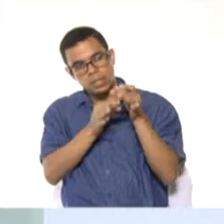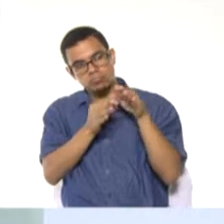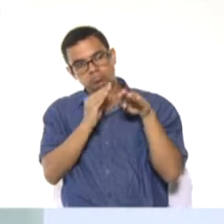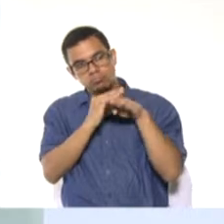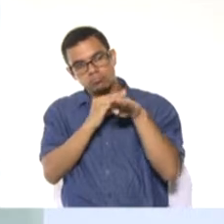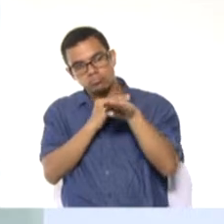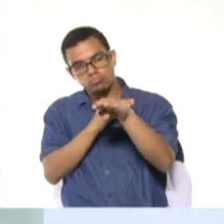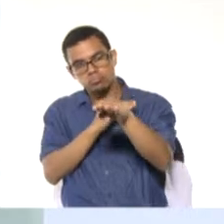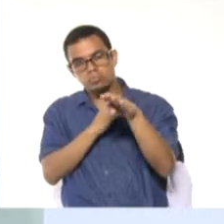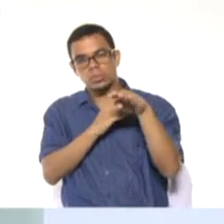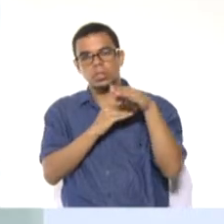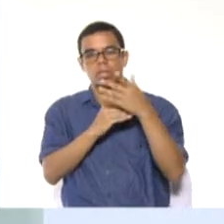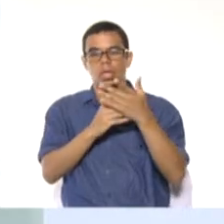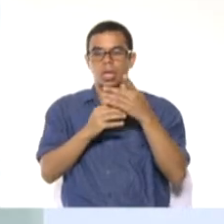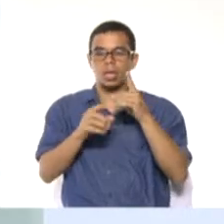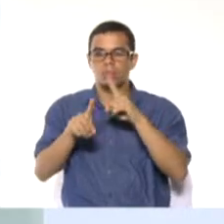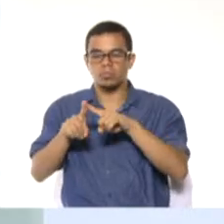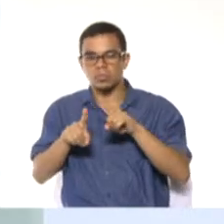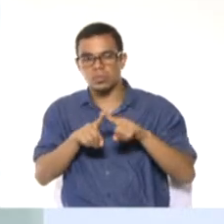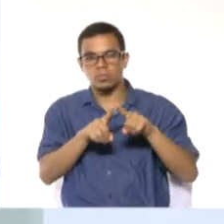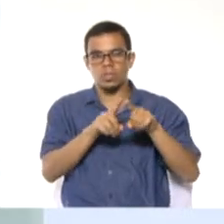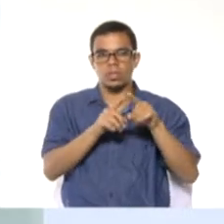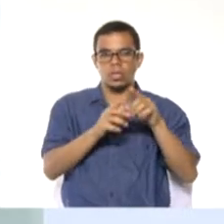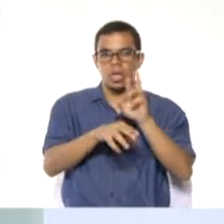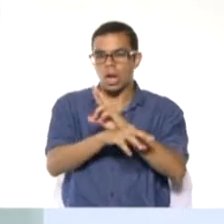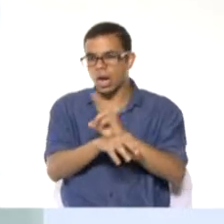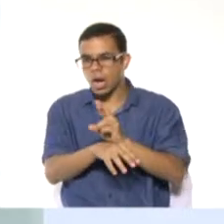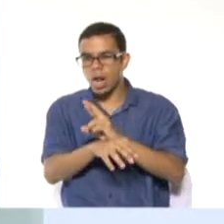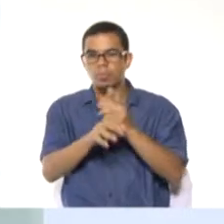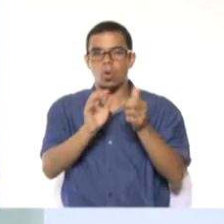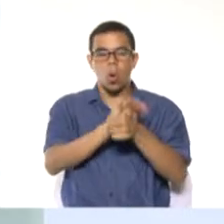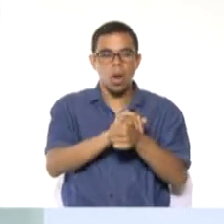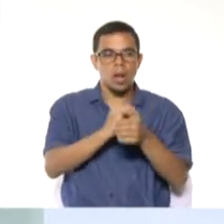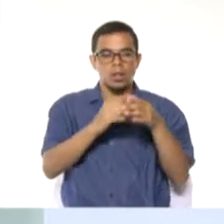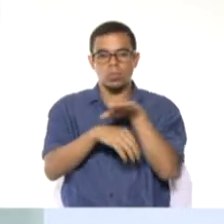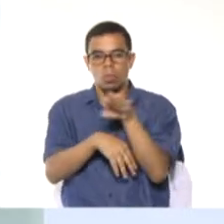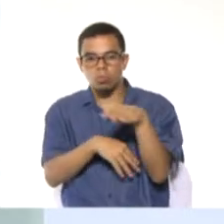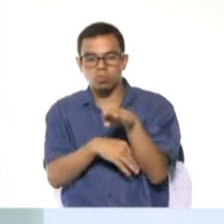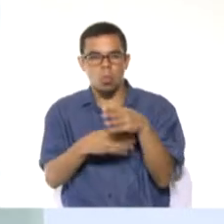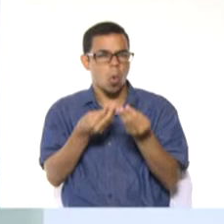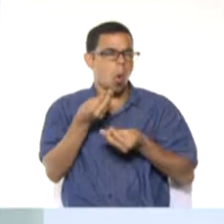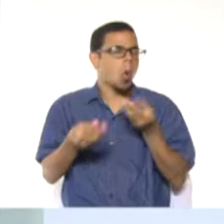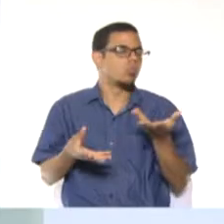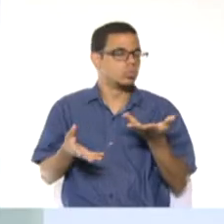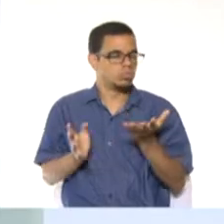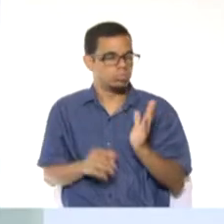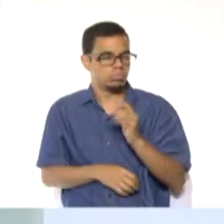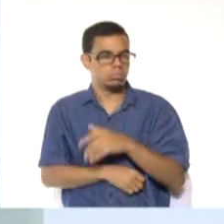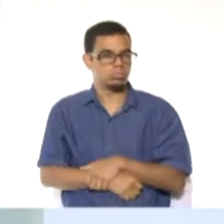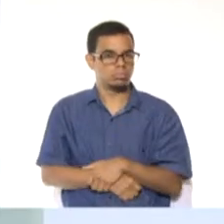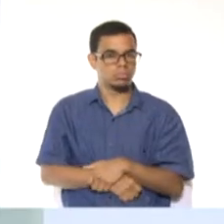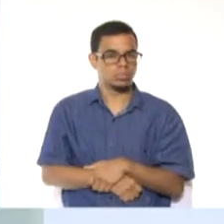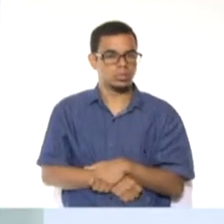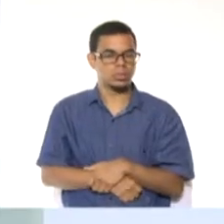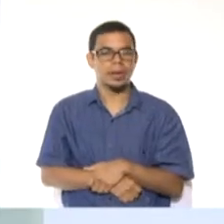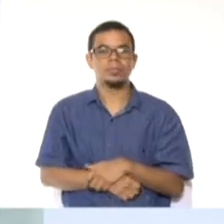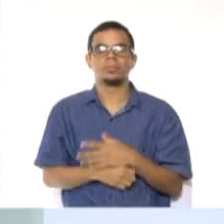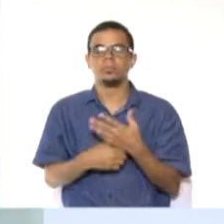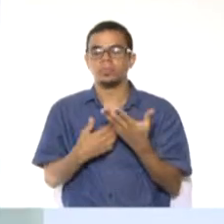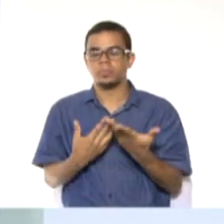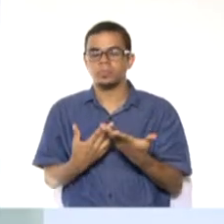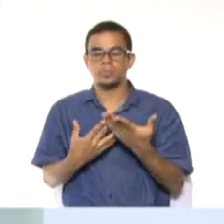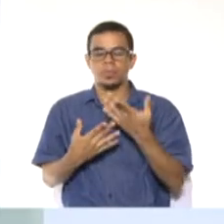movimiento rectilíneo uniformemente variado, acelerado, retardado. ¿Cómo es eso? Fíjense, hay una